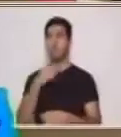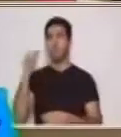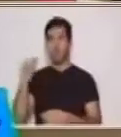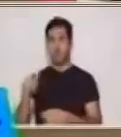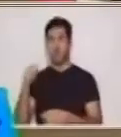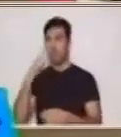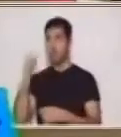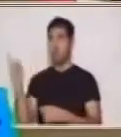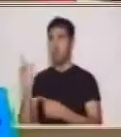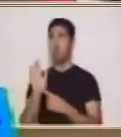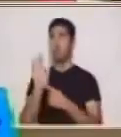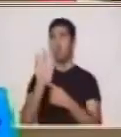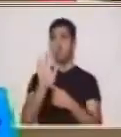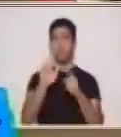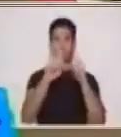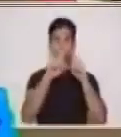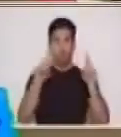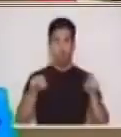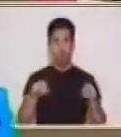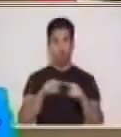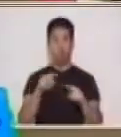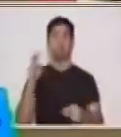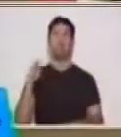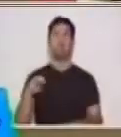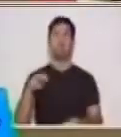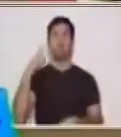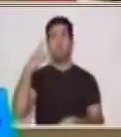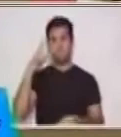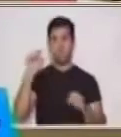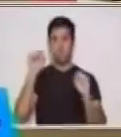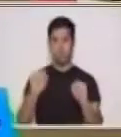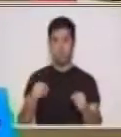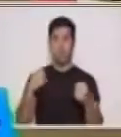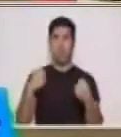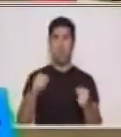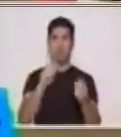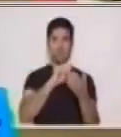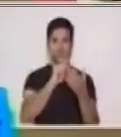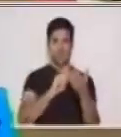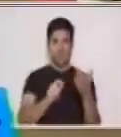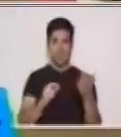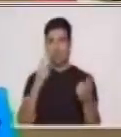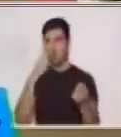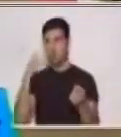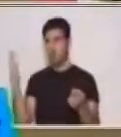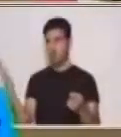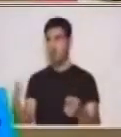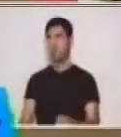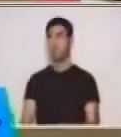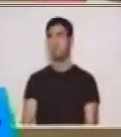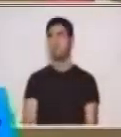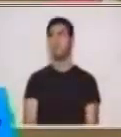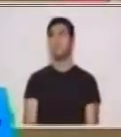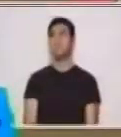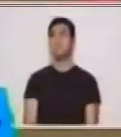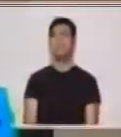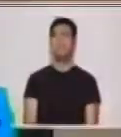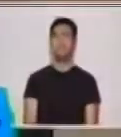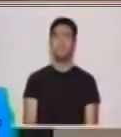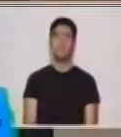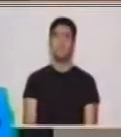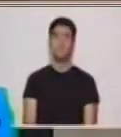los rectángulos que necesitamos, las medidas que tenemos que realizar para poder tener y cuántos